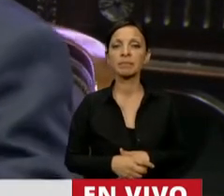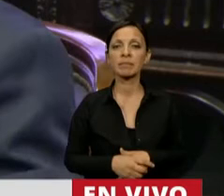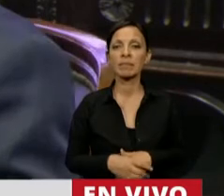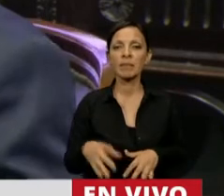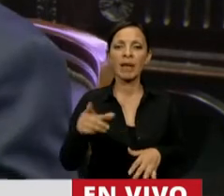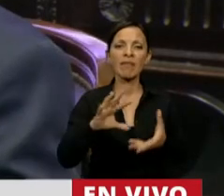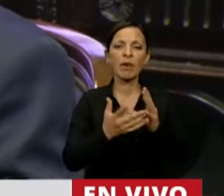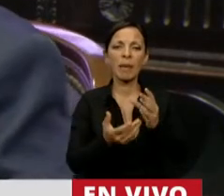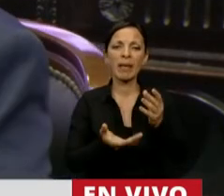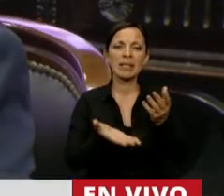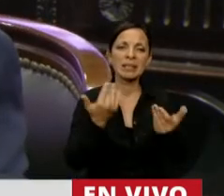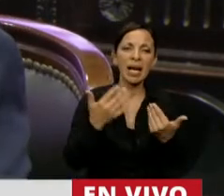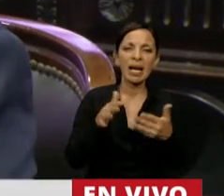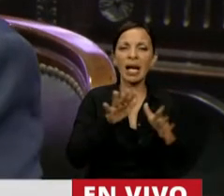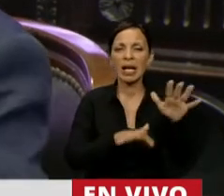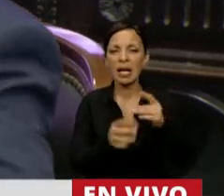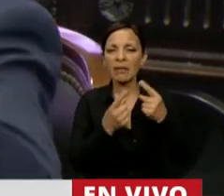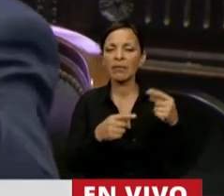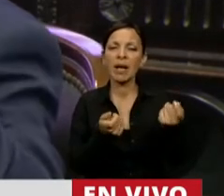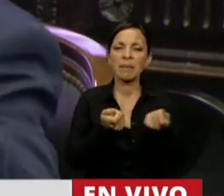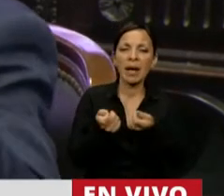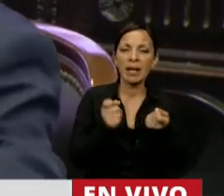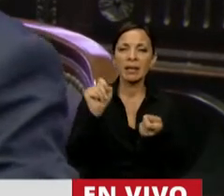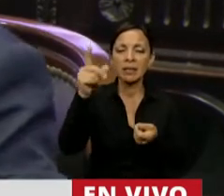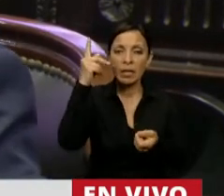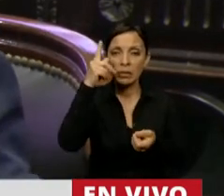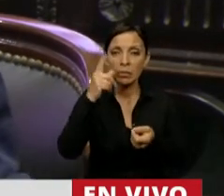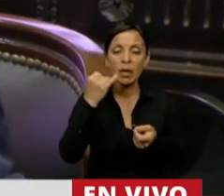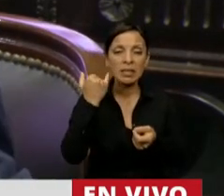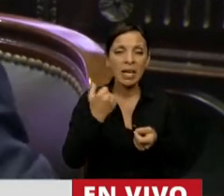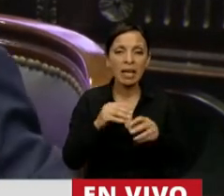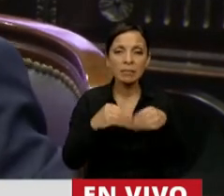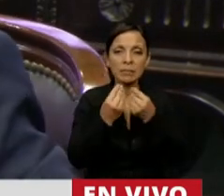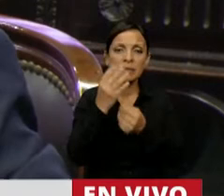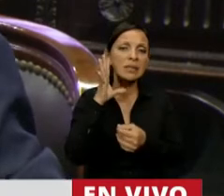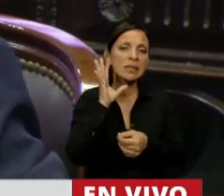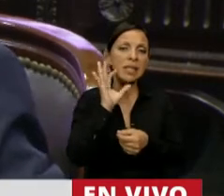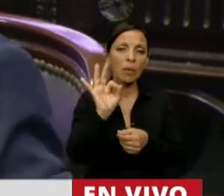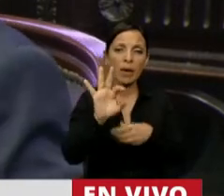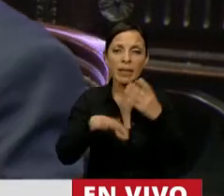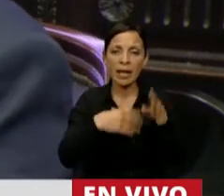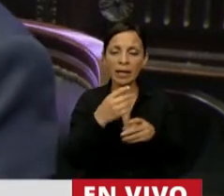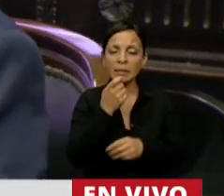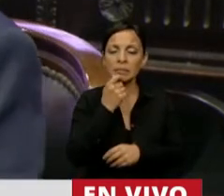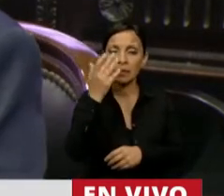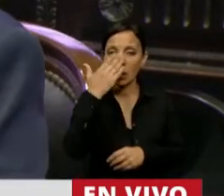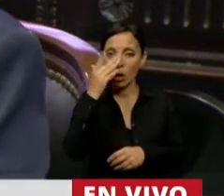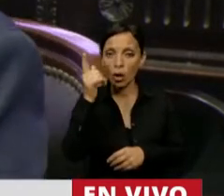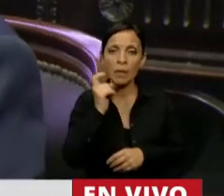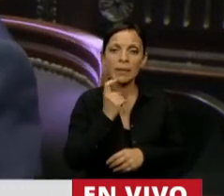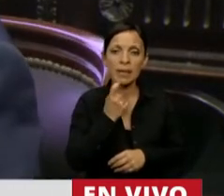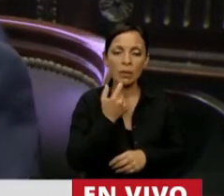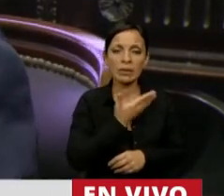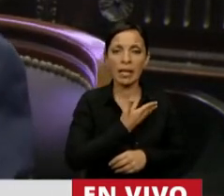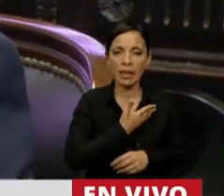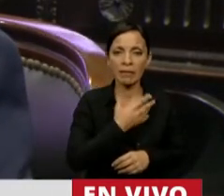del kirchnerismo habían llevado a las provincias a más de 50 litigios. La provincia de Córdoba, San Luis y Santa Fe